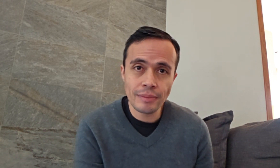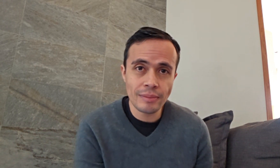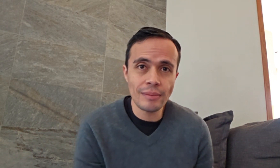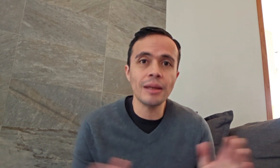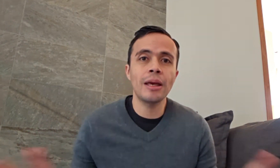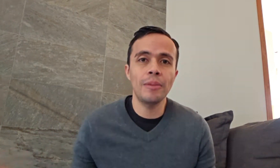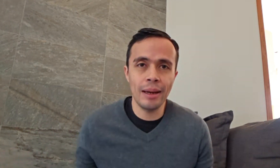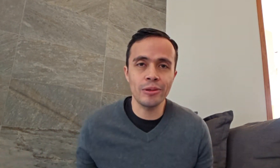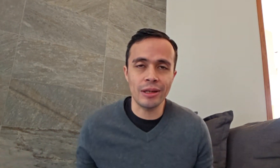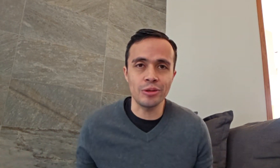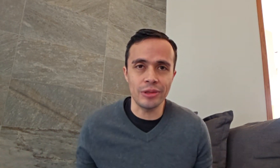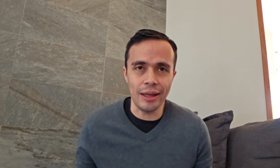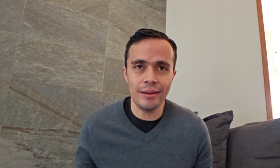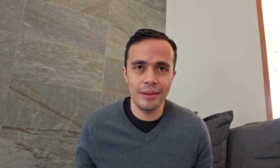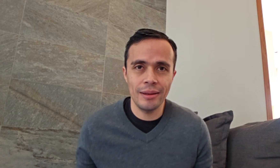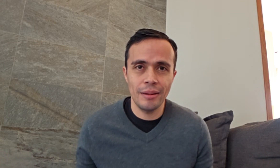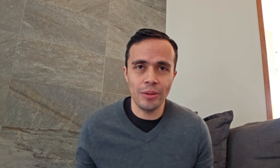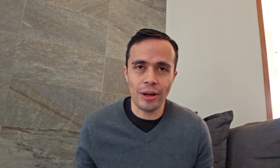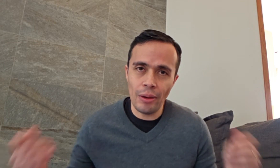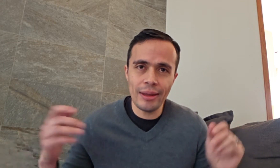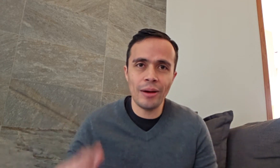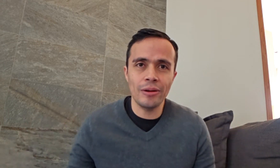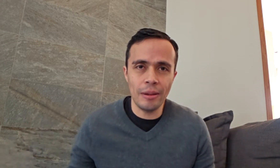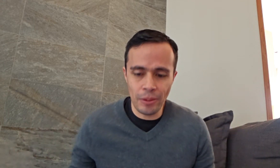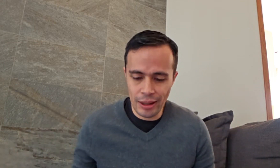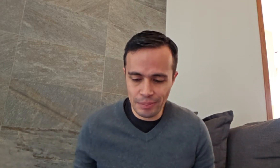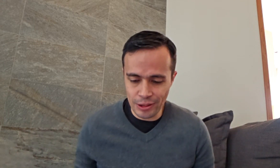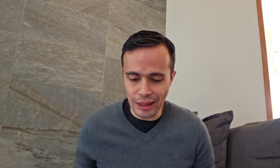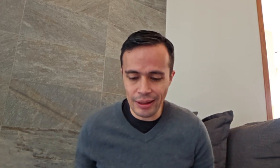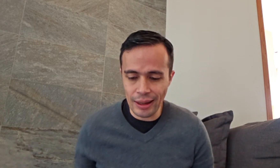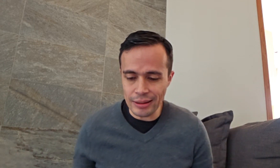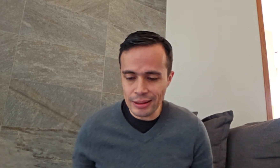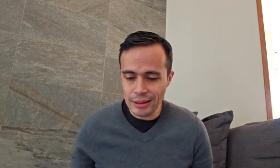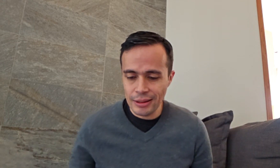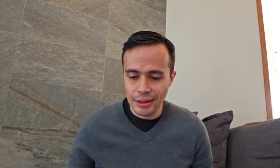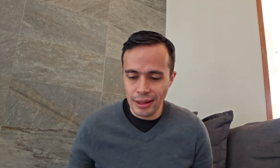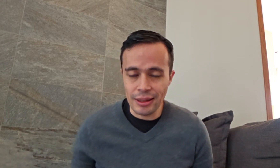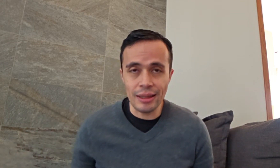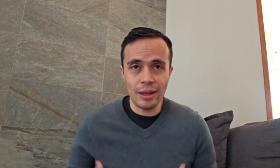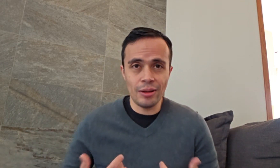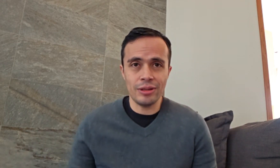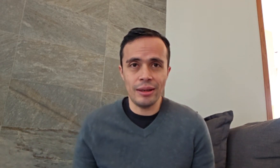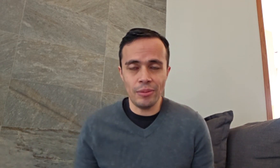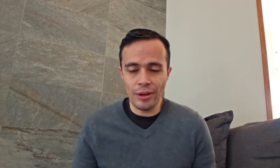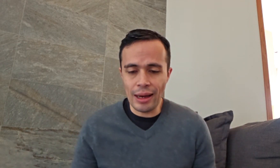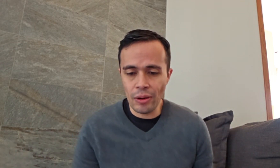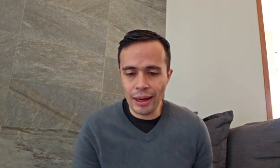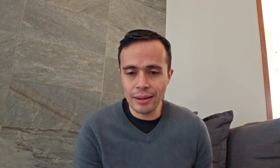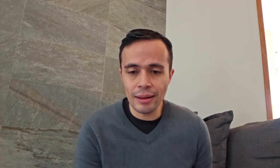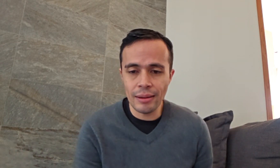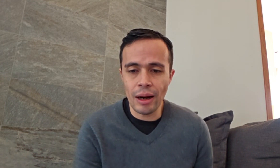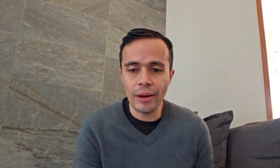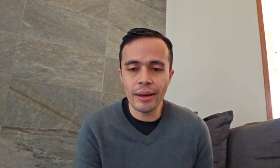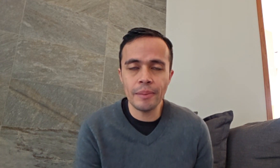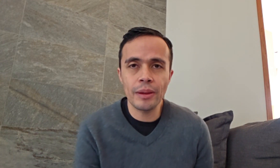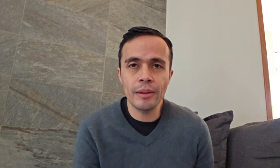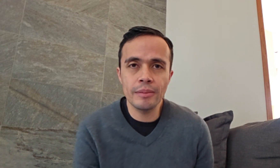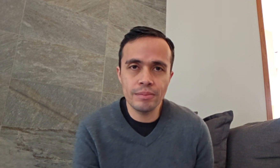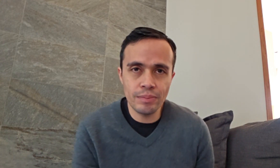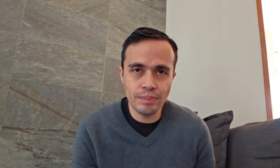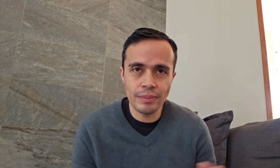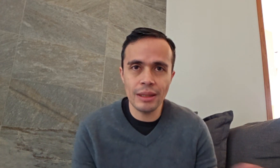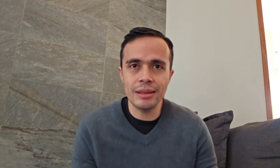gubernatura y veremos qué sucede. Porque ahorita con el poder, pues anda sintiéndose muy arrogante,